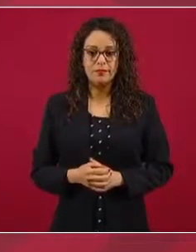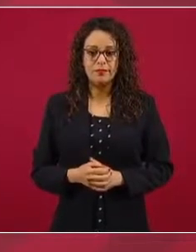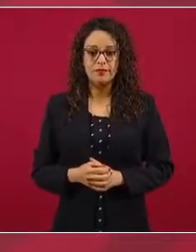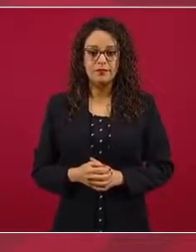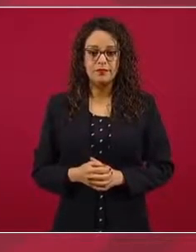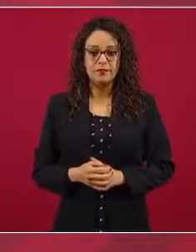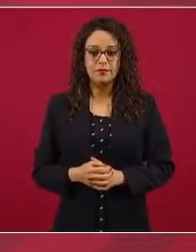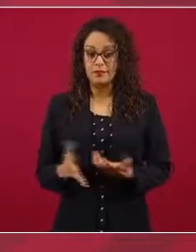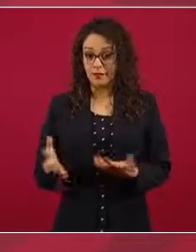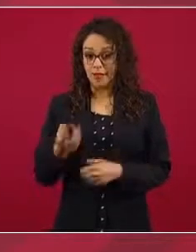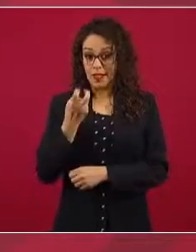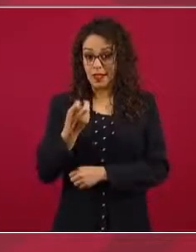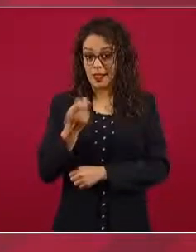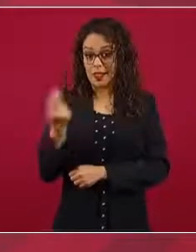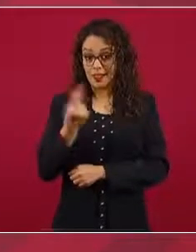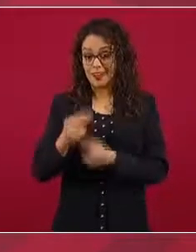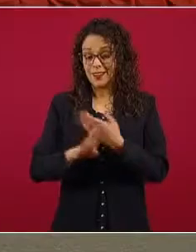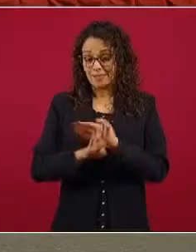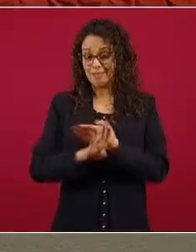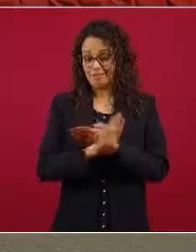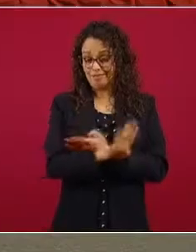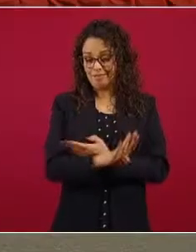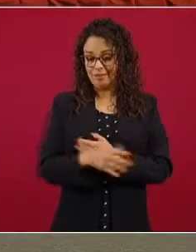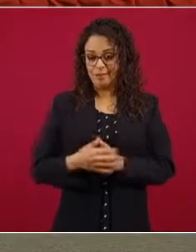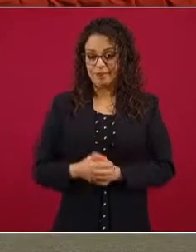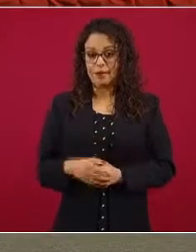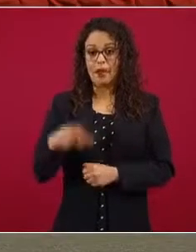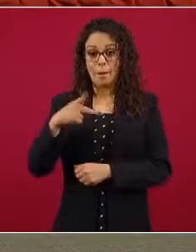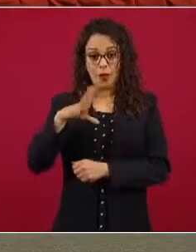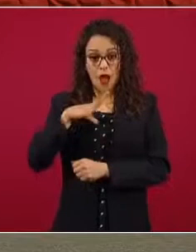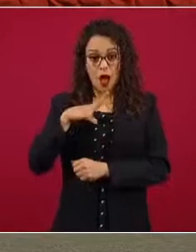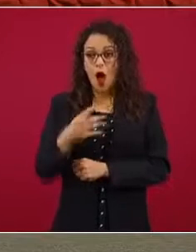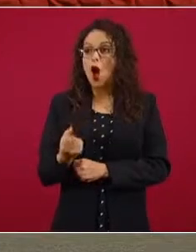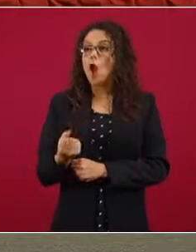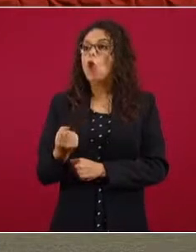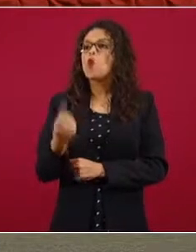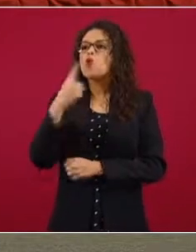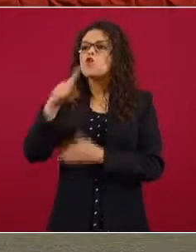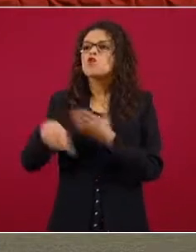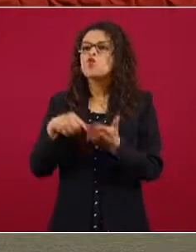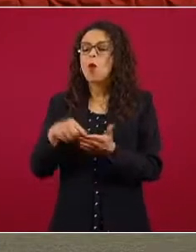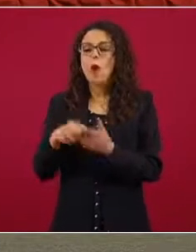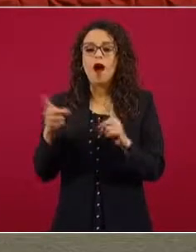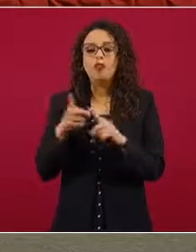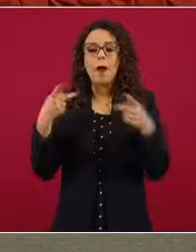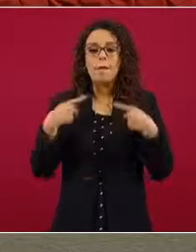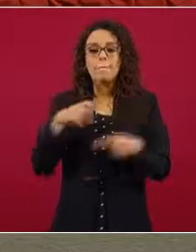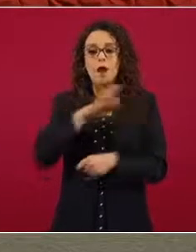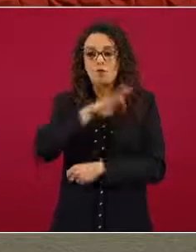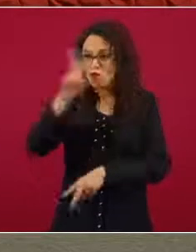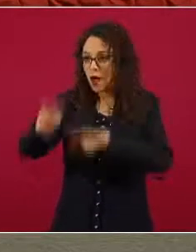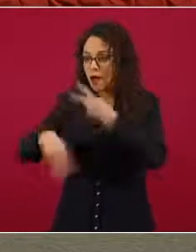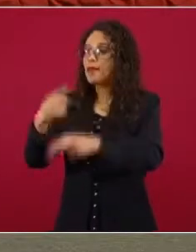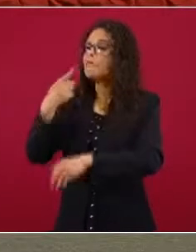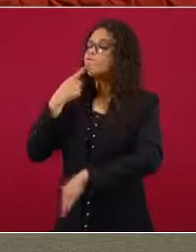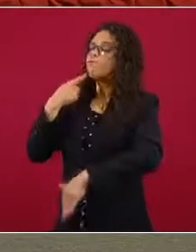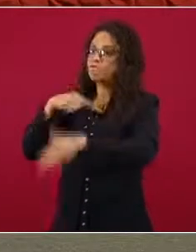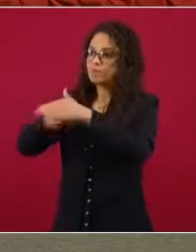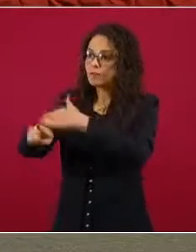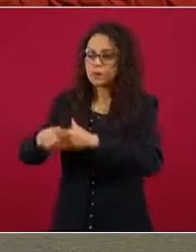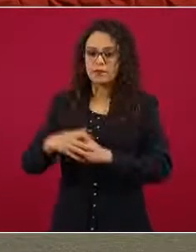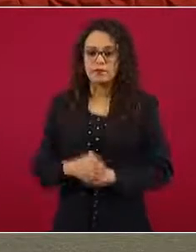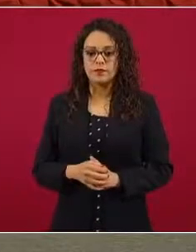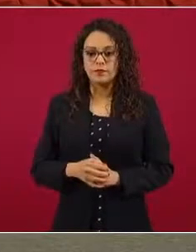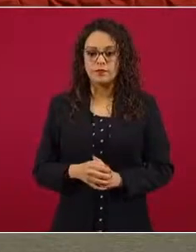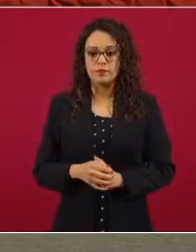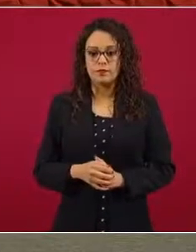Entonces, eso lo tenemos que evitar. ¿Pero hay algún lugar donde la gente pueda dirigirse, denunciar, que no Sí. sea precisamente a Sí.